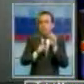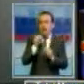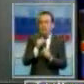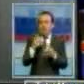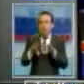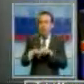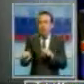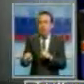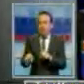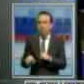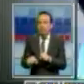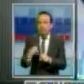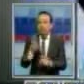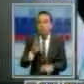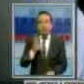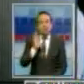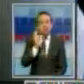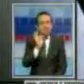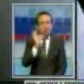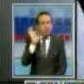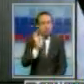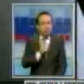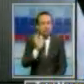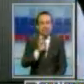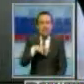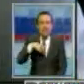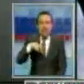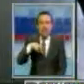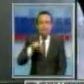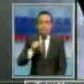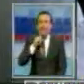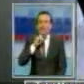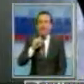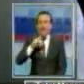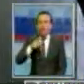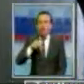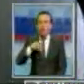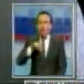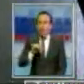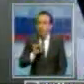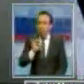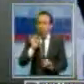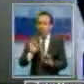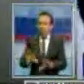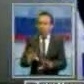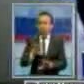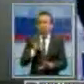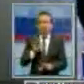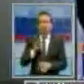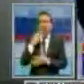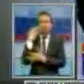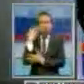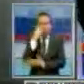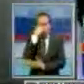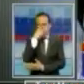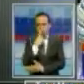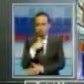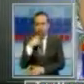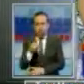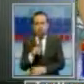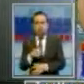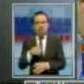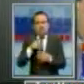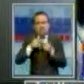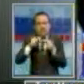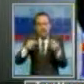Mira, el 50% de la Patagonia chilena ya es parque, reserva o monumento natural. A esto se están sumando millones de